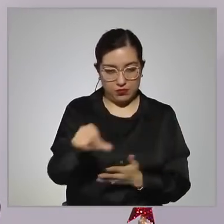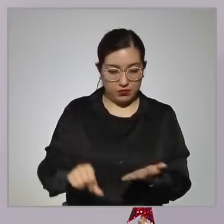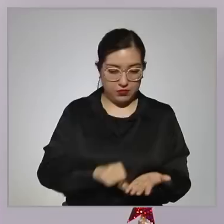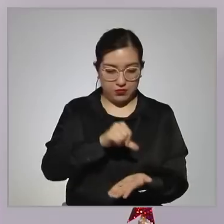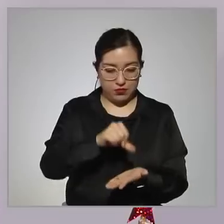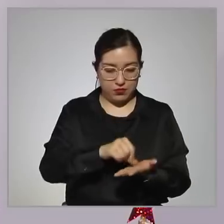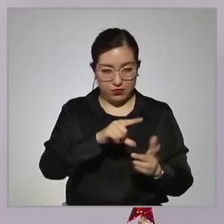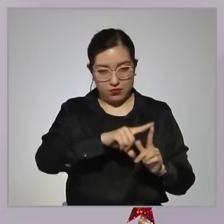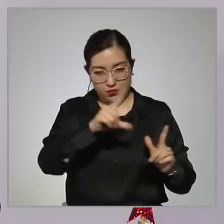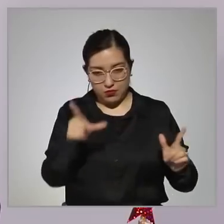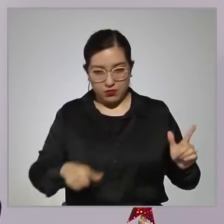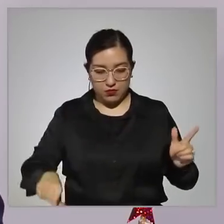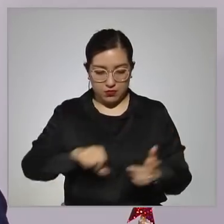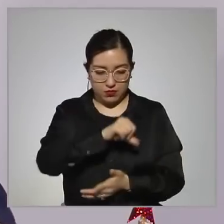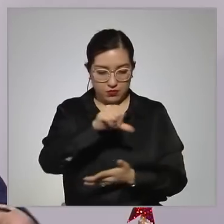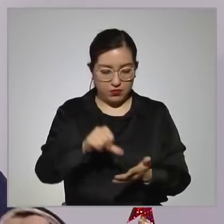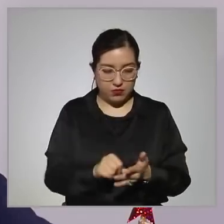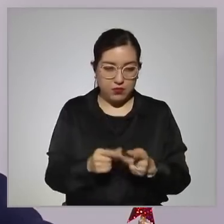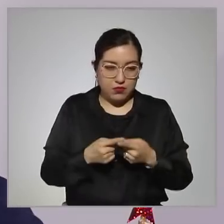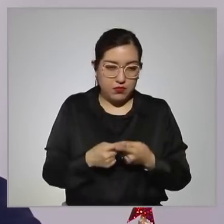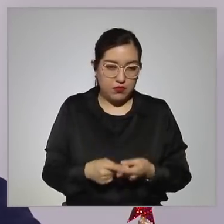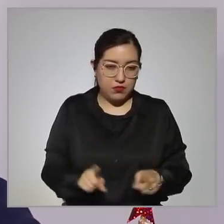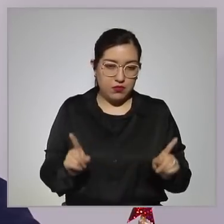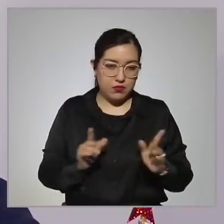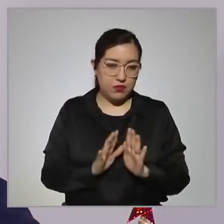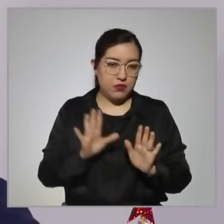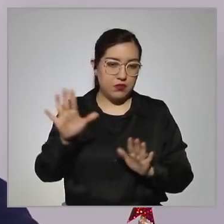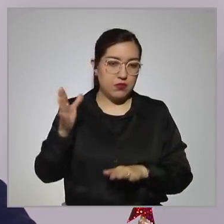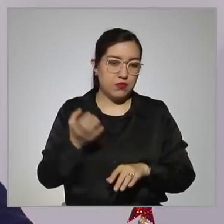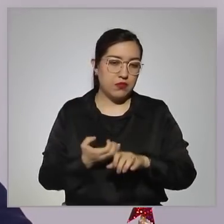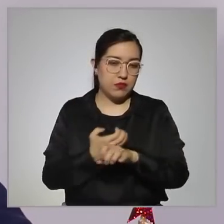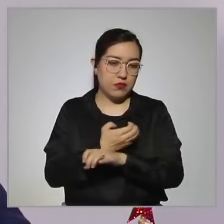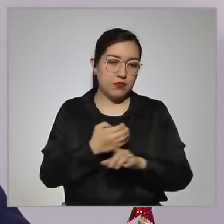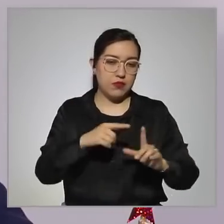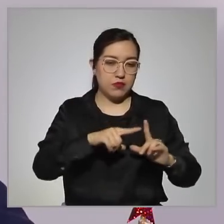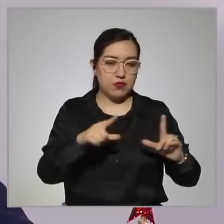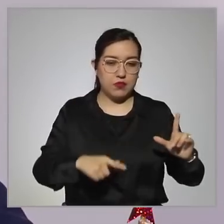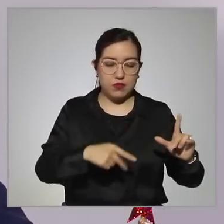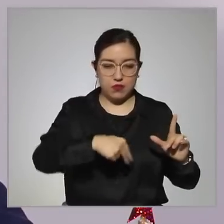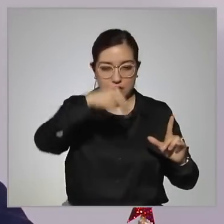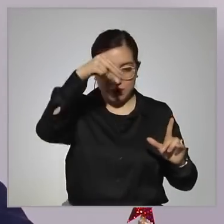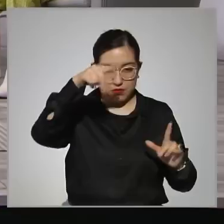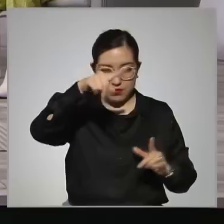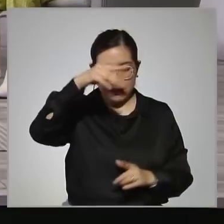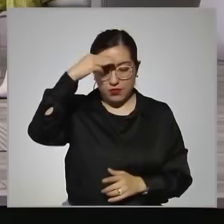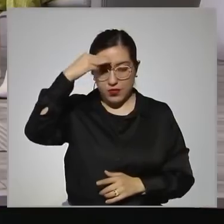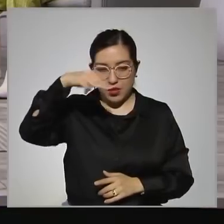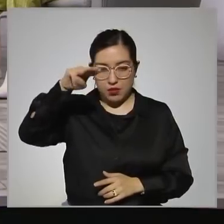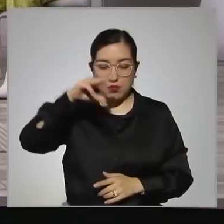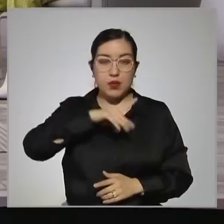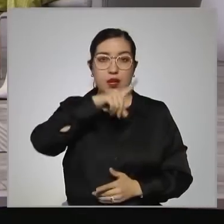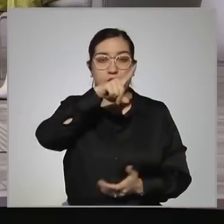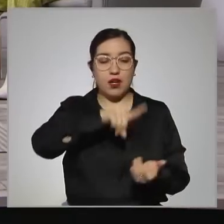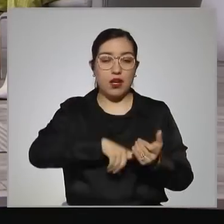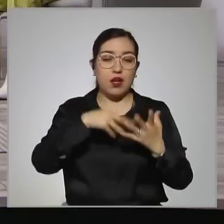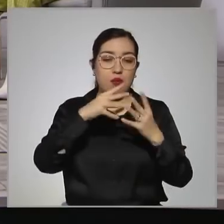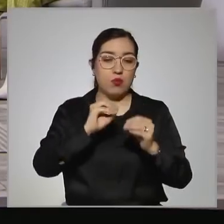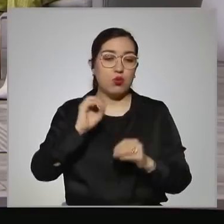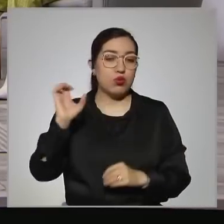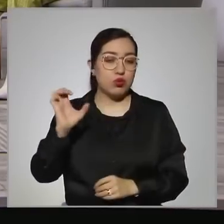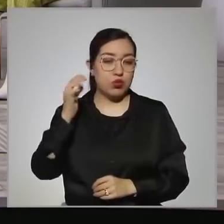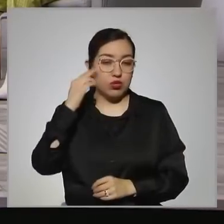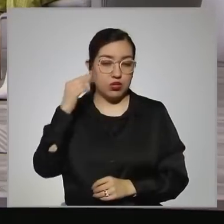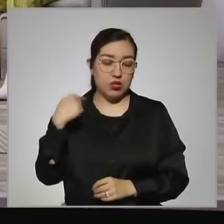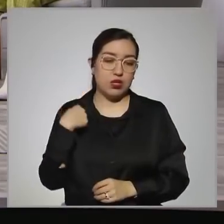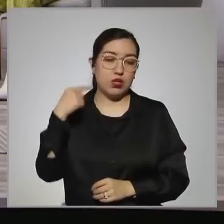país donde pasa todo, que por ejemplo los estados del norte. O Mexicali, que hay tanta comunidad china. O también, en ¿no? Mexicali, De exacto, ahí soy. que